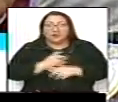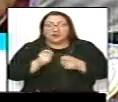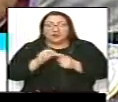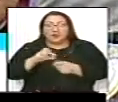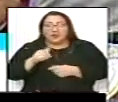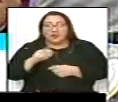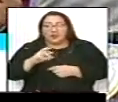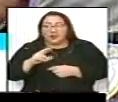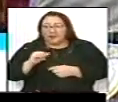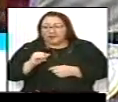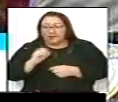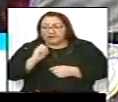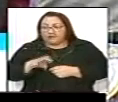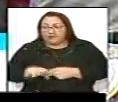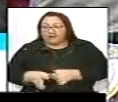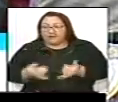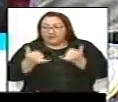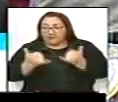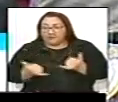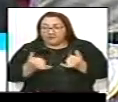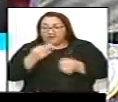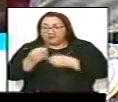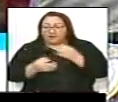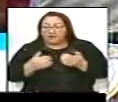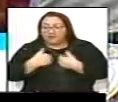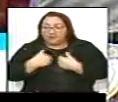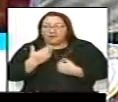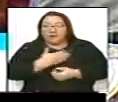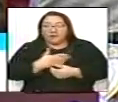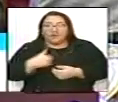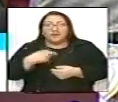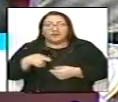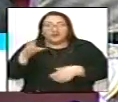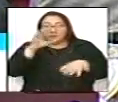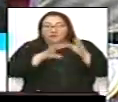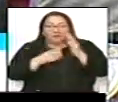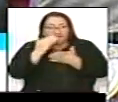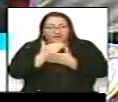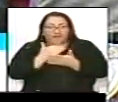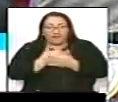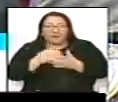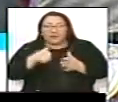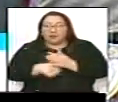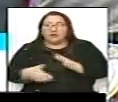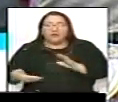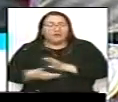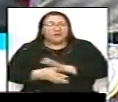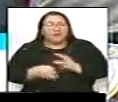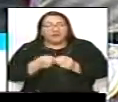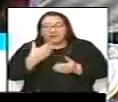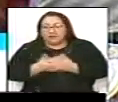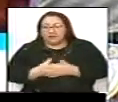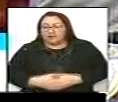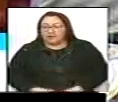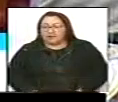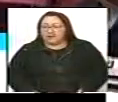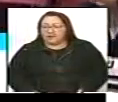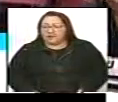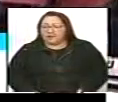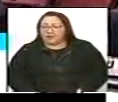congresista Pacori. Y ahora lo estoy expresando, presidente, que van a buscar ese argumento para archivar todas estas pruebas.